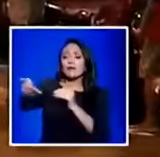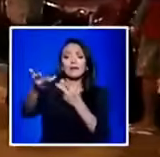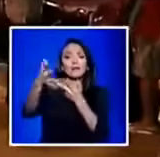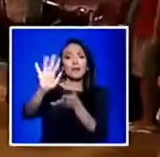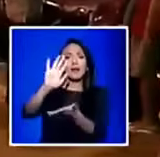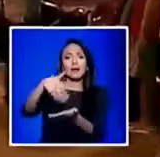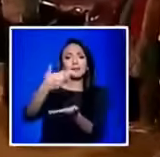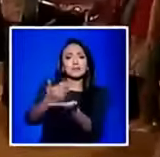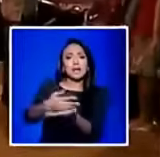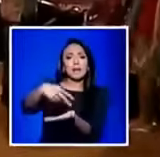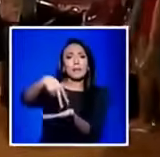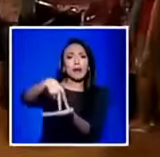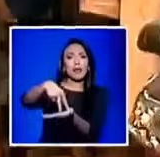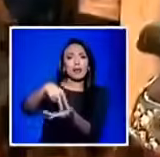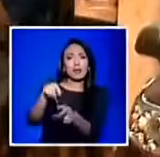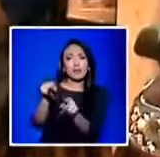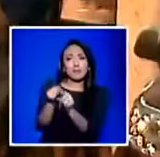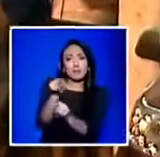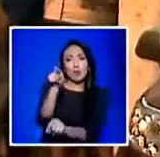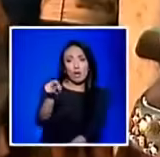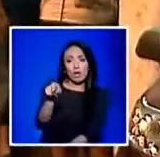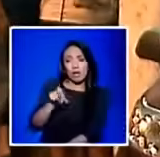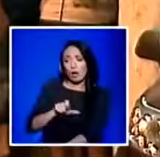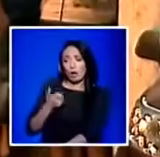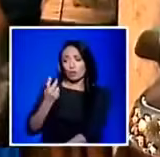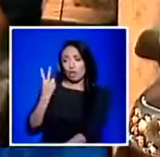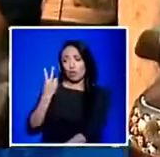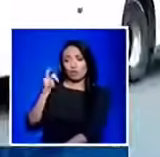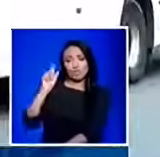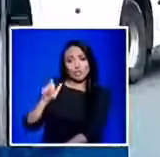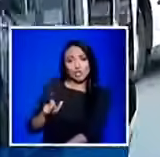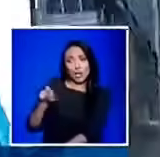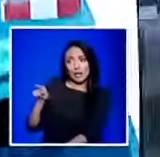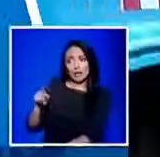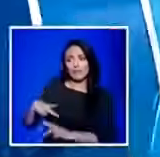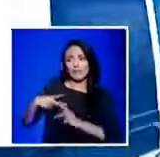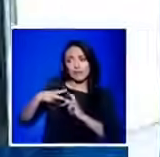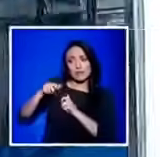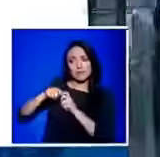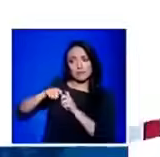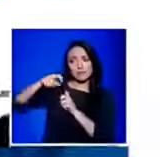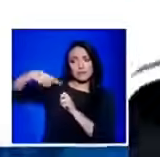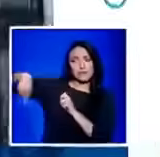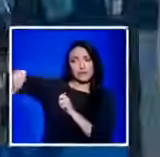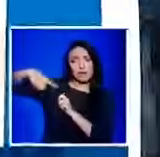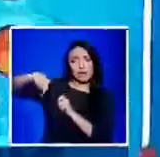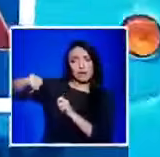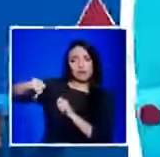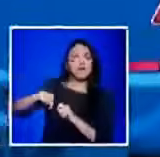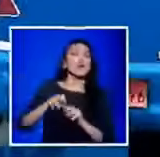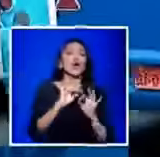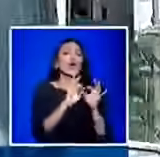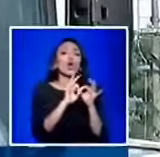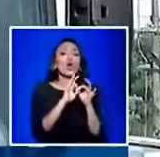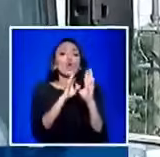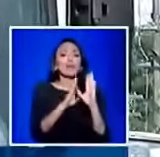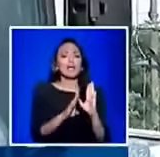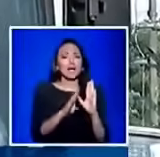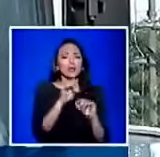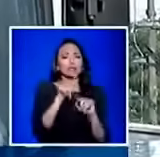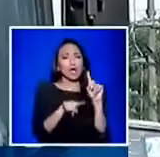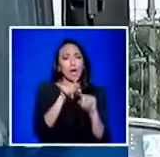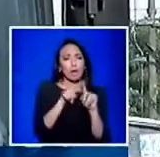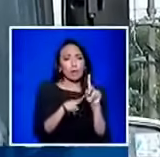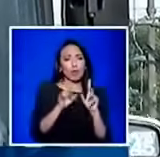bus y él, al igual que los sospechosos, vivían en la zona. Los compañeros de la víctima están consternados